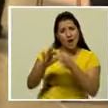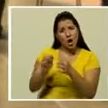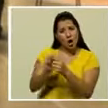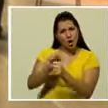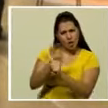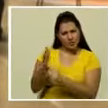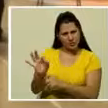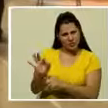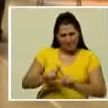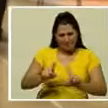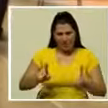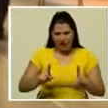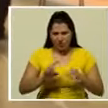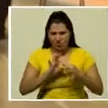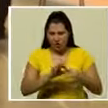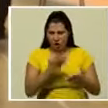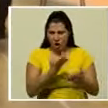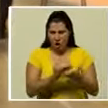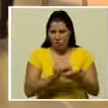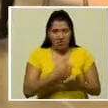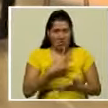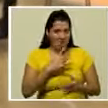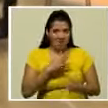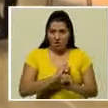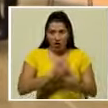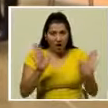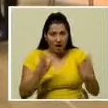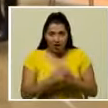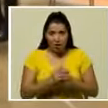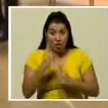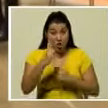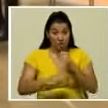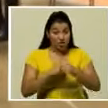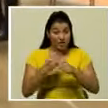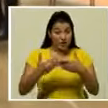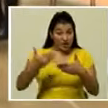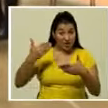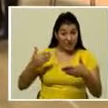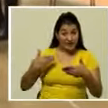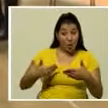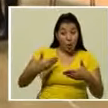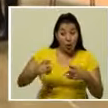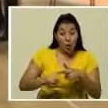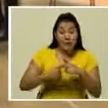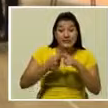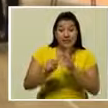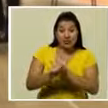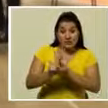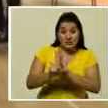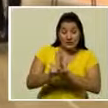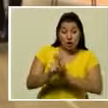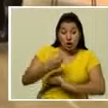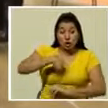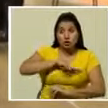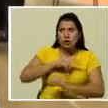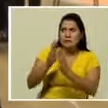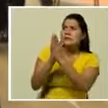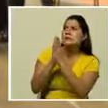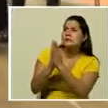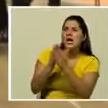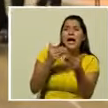medidas económicas no se habló claro. Hace 2 años, cuando iniciamos la Asamblea Legislativa, prácticamente le suplicó al gobierno que